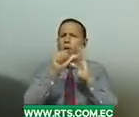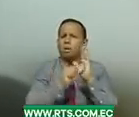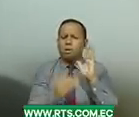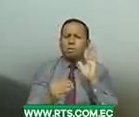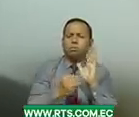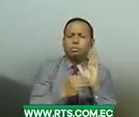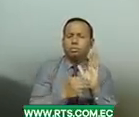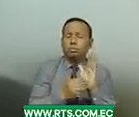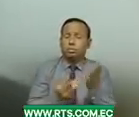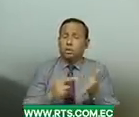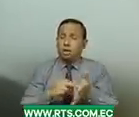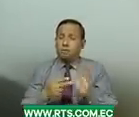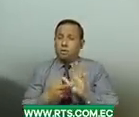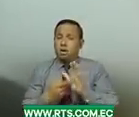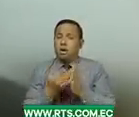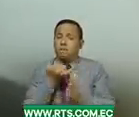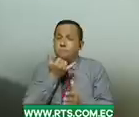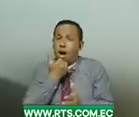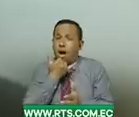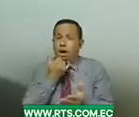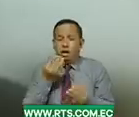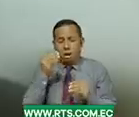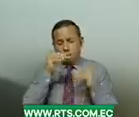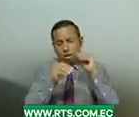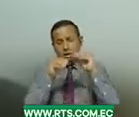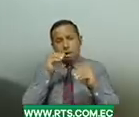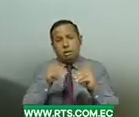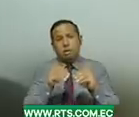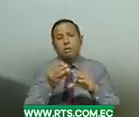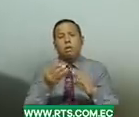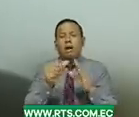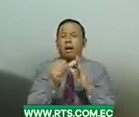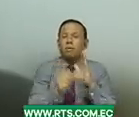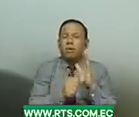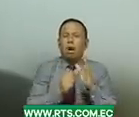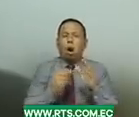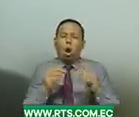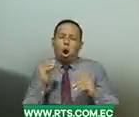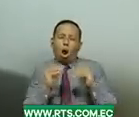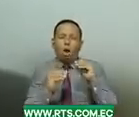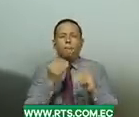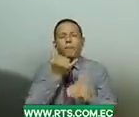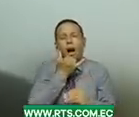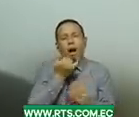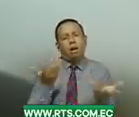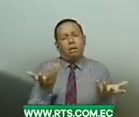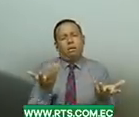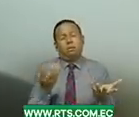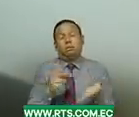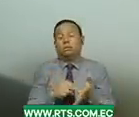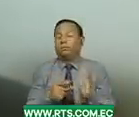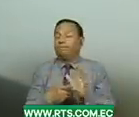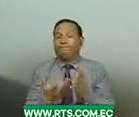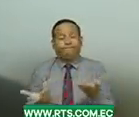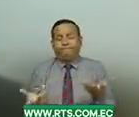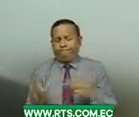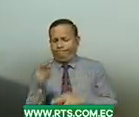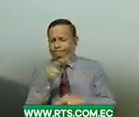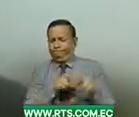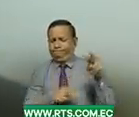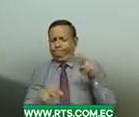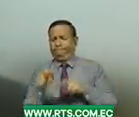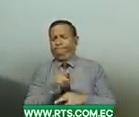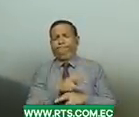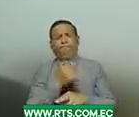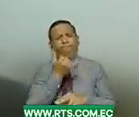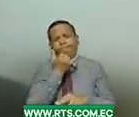forma y en este sentido, pues artículos que han sido mal invocados, podrían ser también los casos de sentencias pues, que han sido